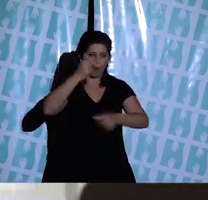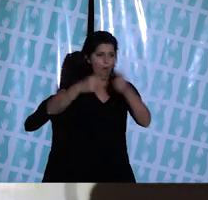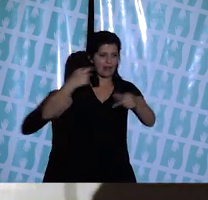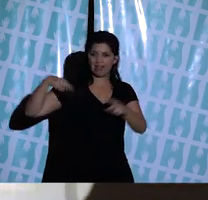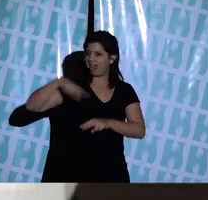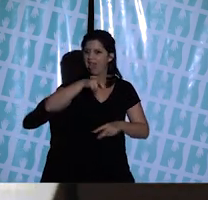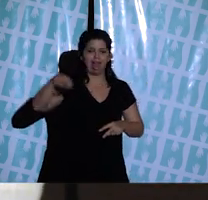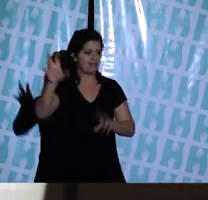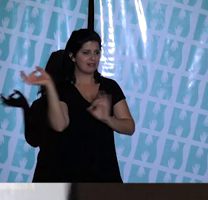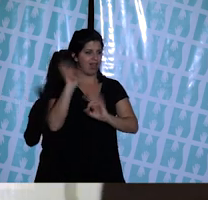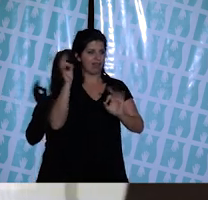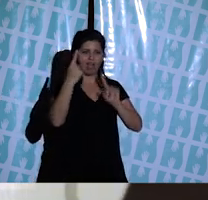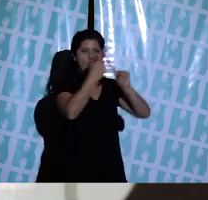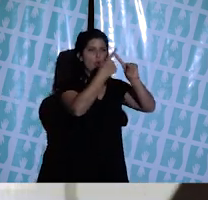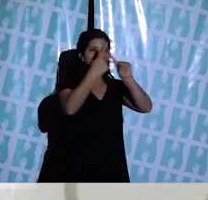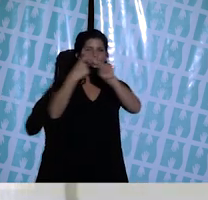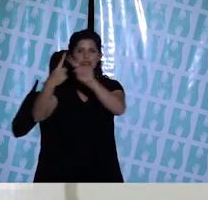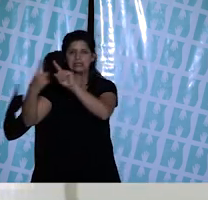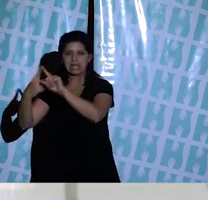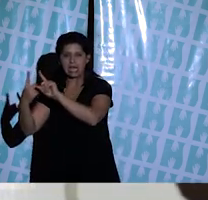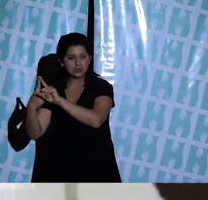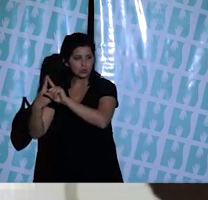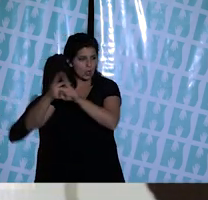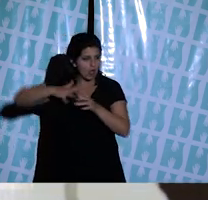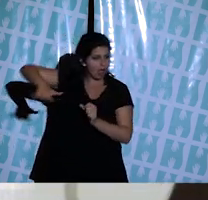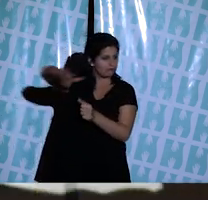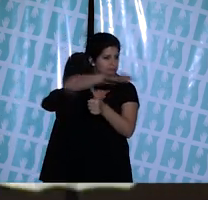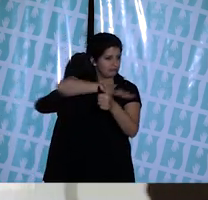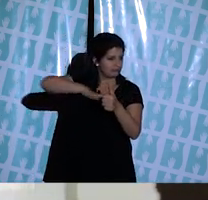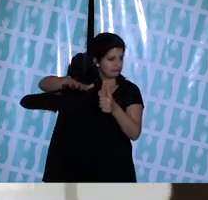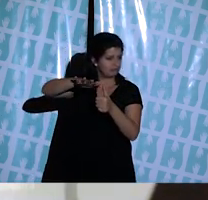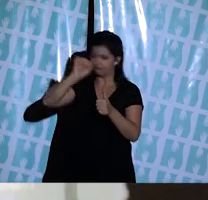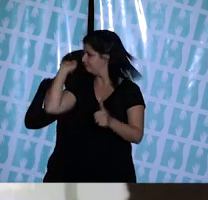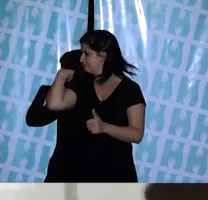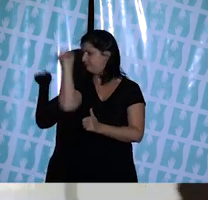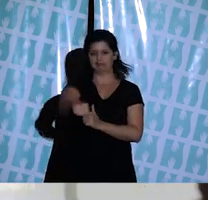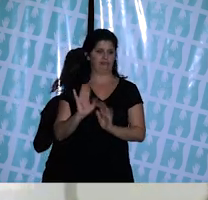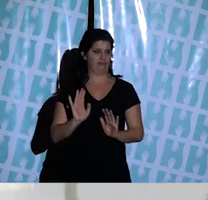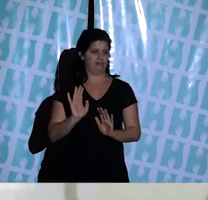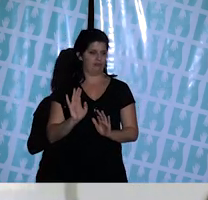consciente de lo que nos pasa alrededor. También hay algunas soluciones para eso. Hay muchas amenazas.